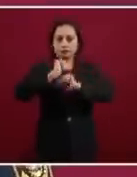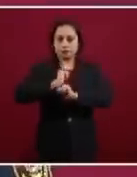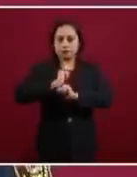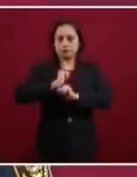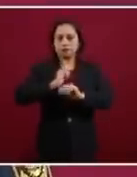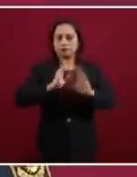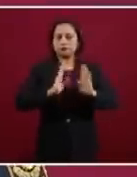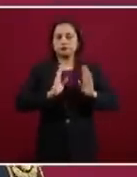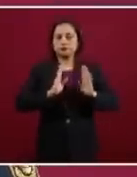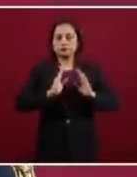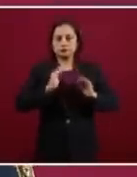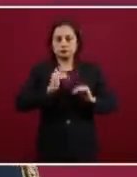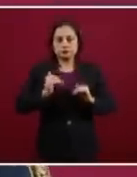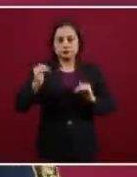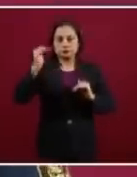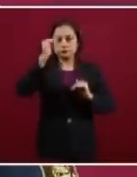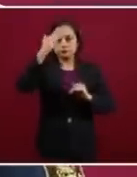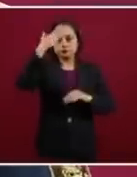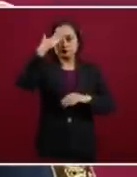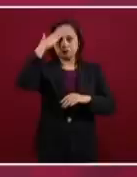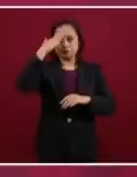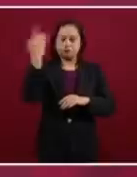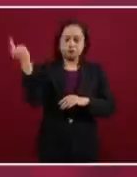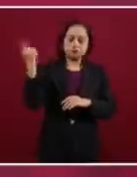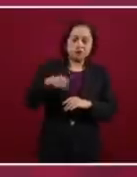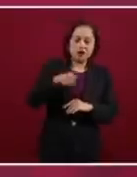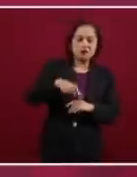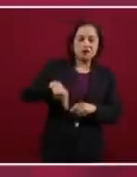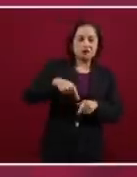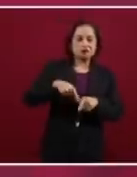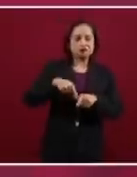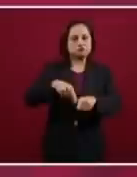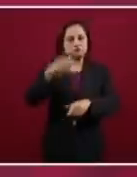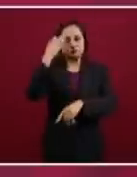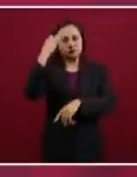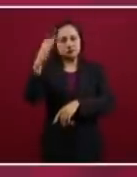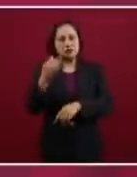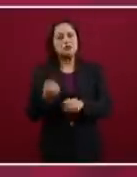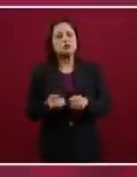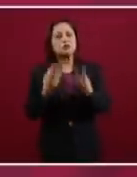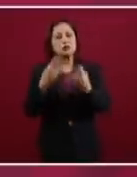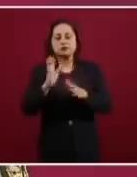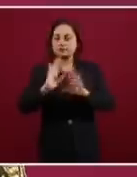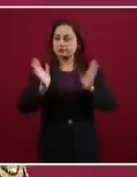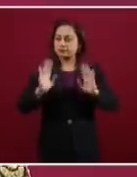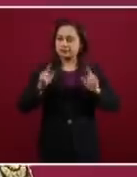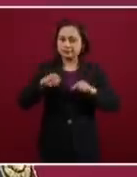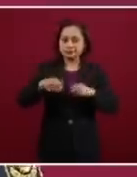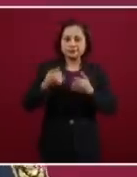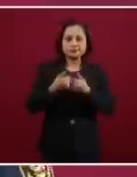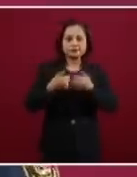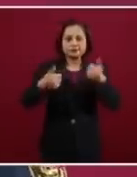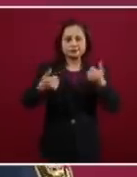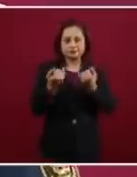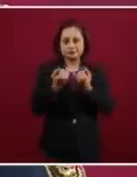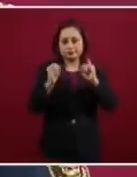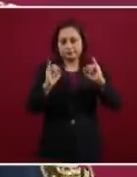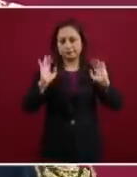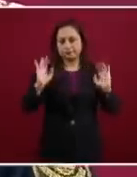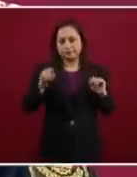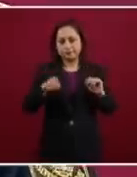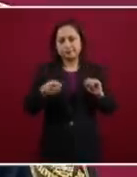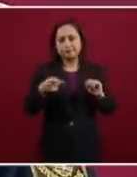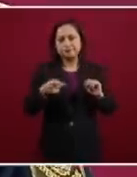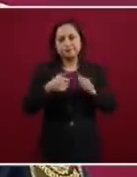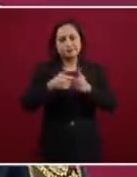de los mandos militares de tener injerencia el desarrollo de las investigaciones que realiza la fiscalía también tiene su